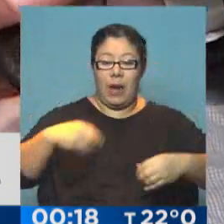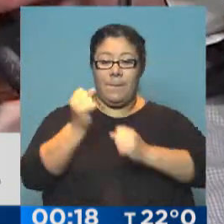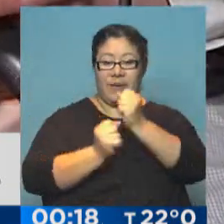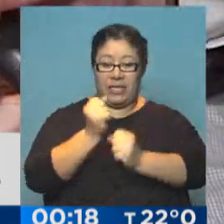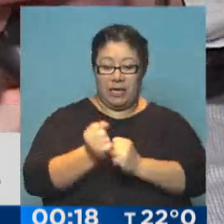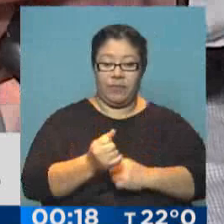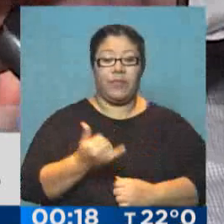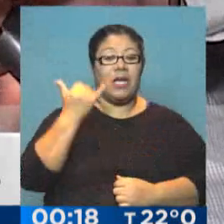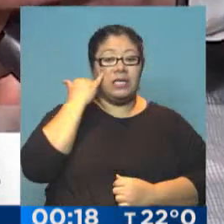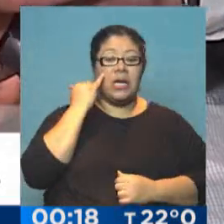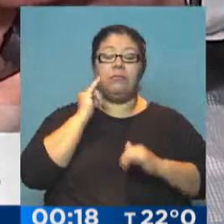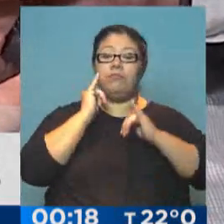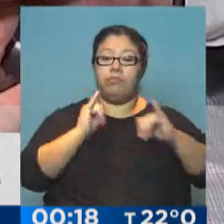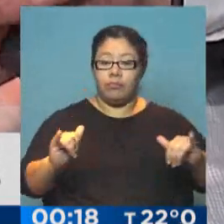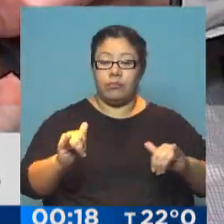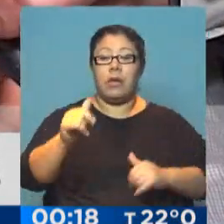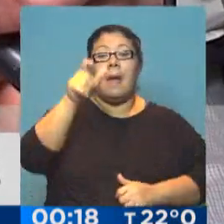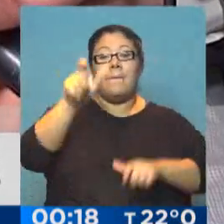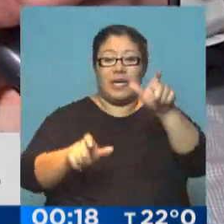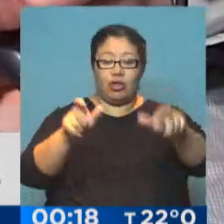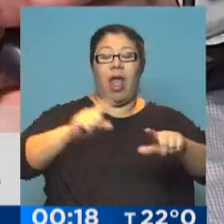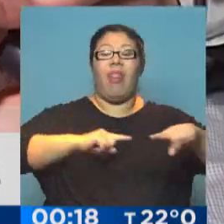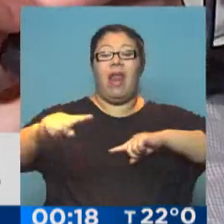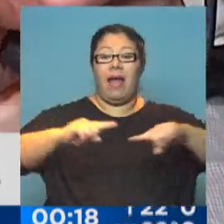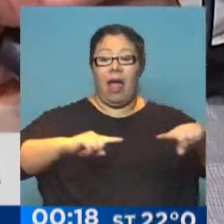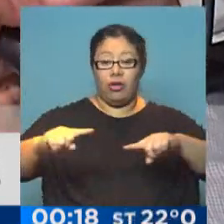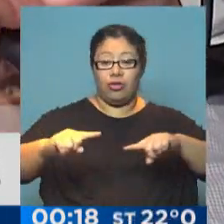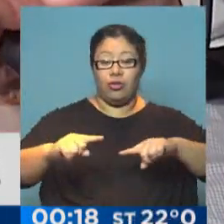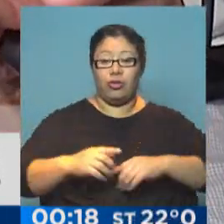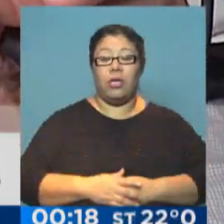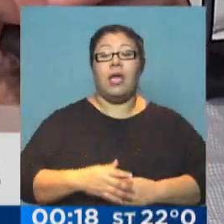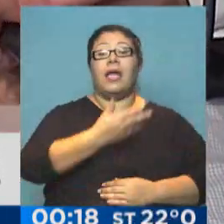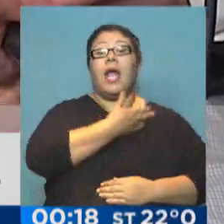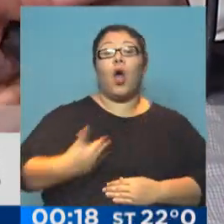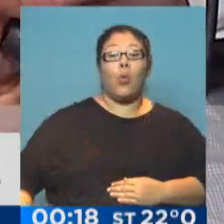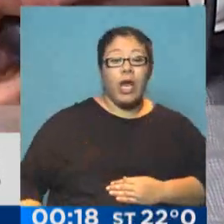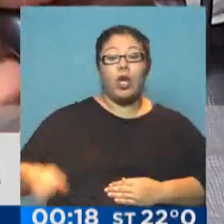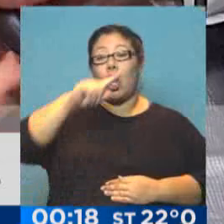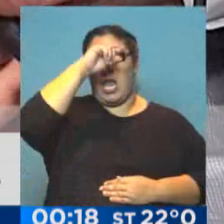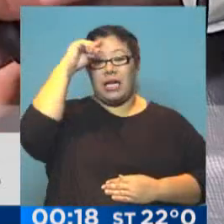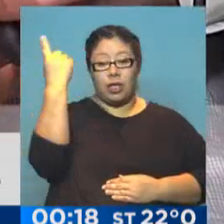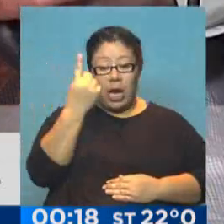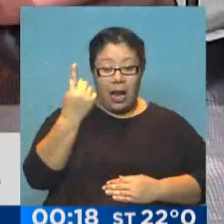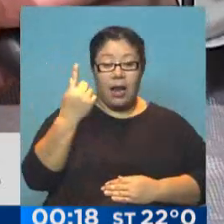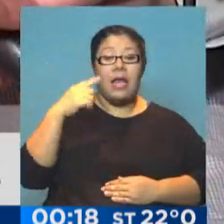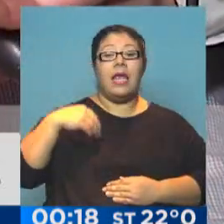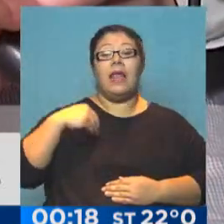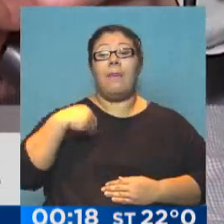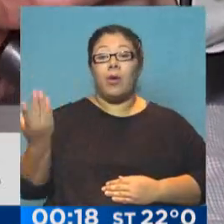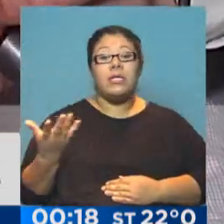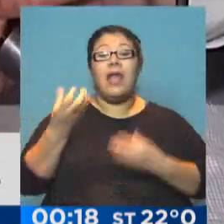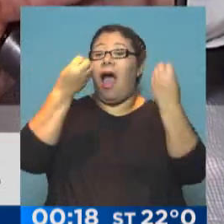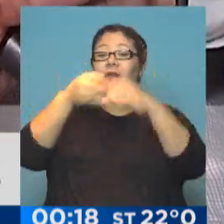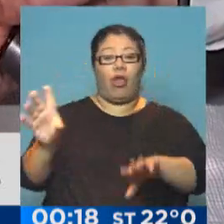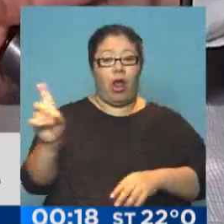los compañeros que vienen hoy en representación a otros compañeros que este gobierno nacional y el gobierno provincial no los van a abandonar, que van a